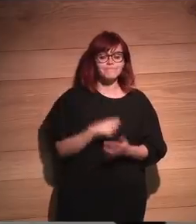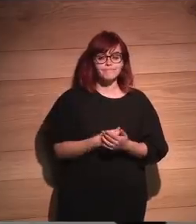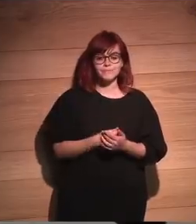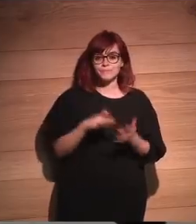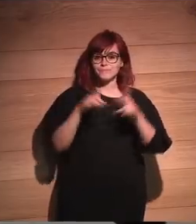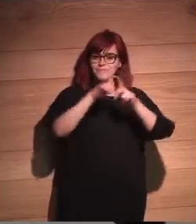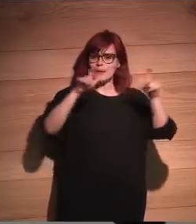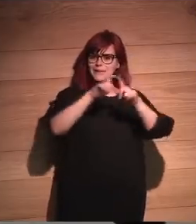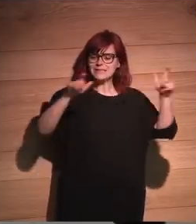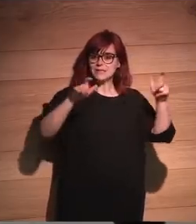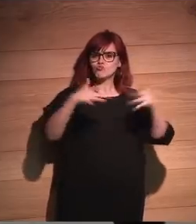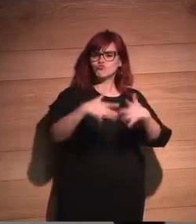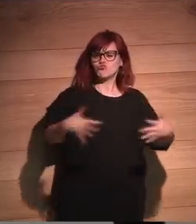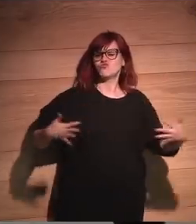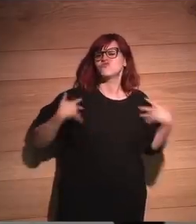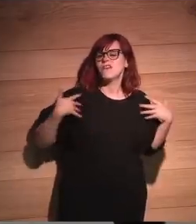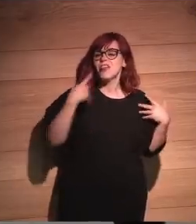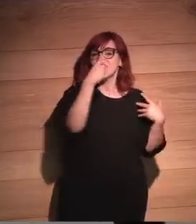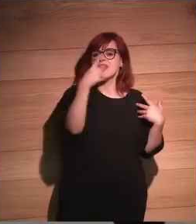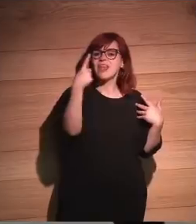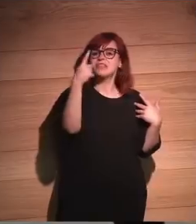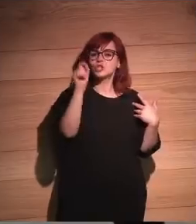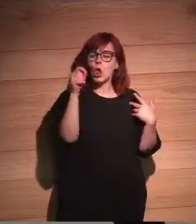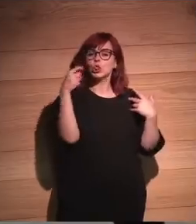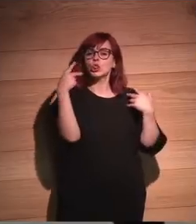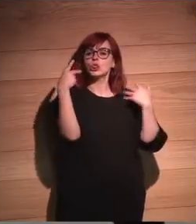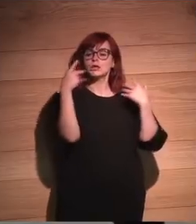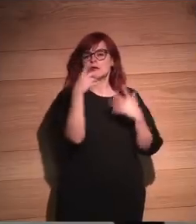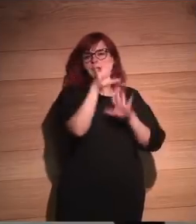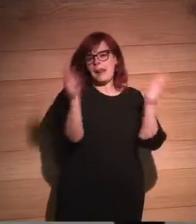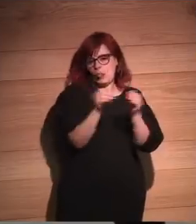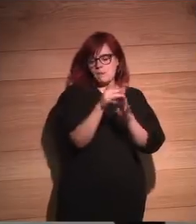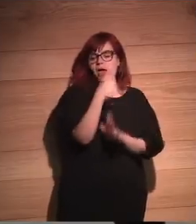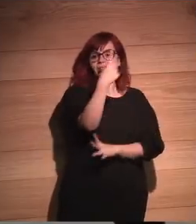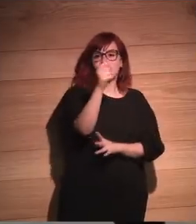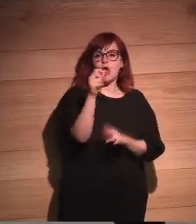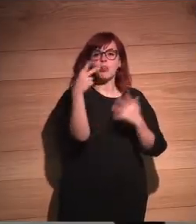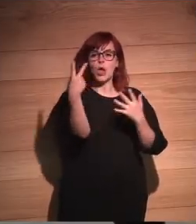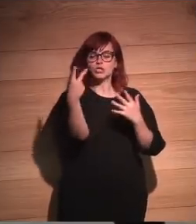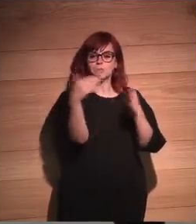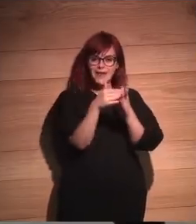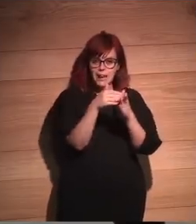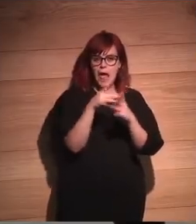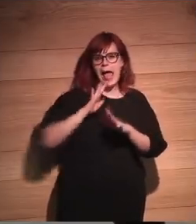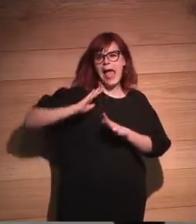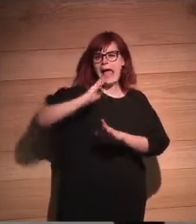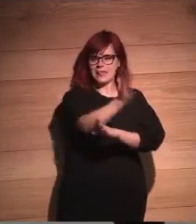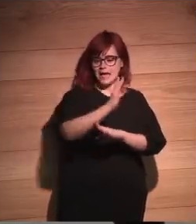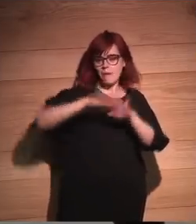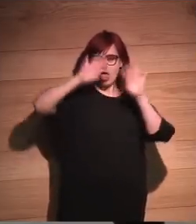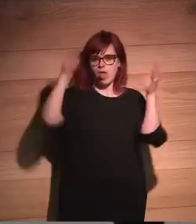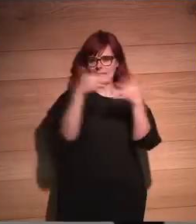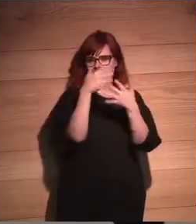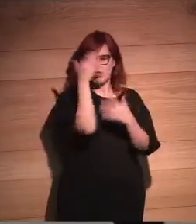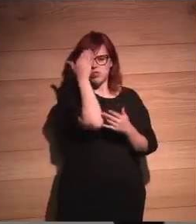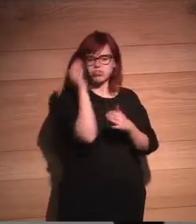las empresas sufrieron 102.000, en números redondos, 102.000